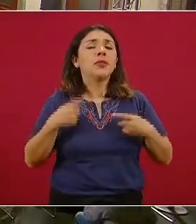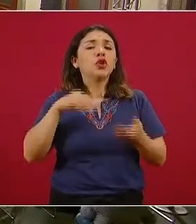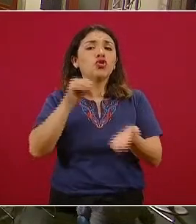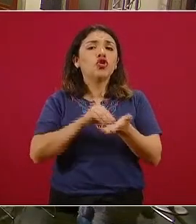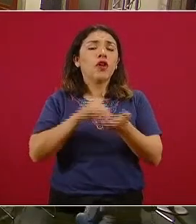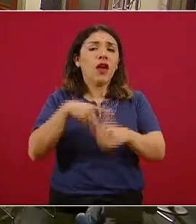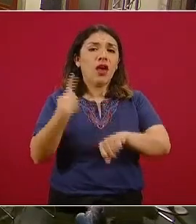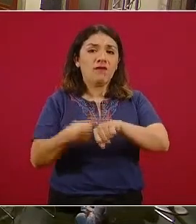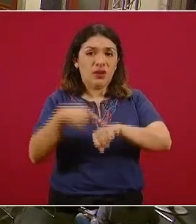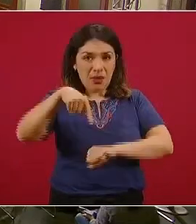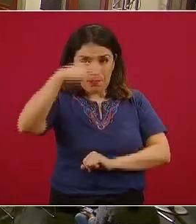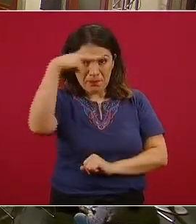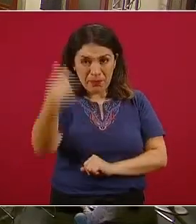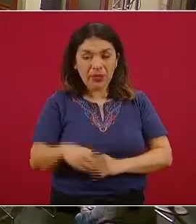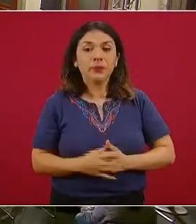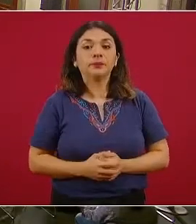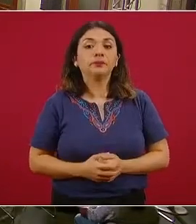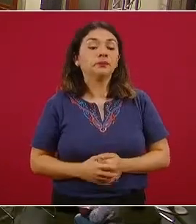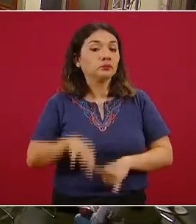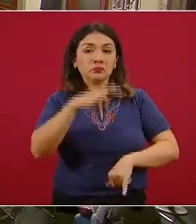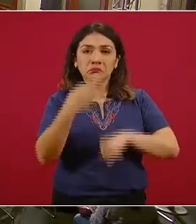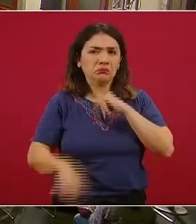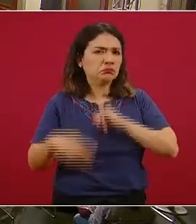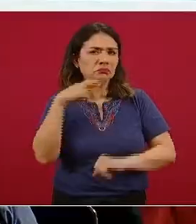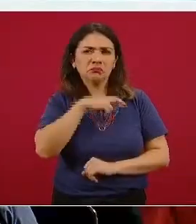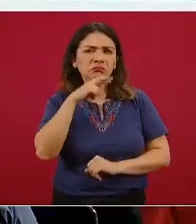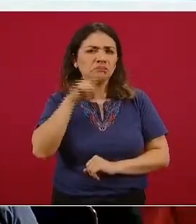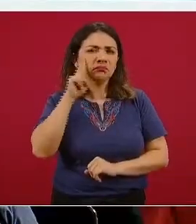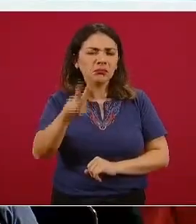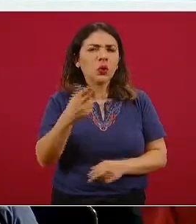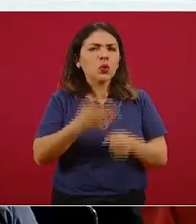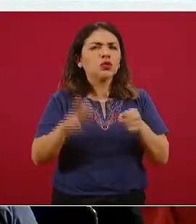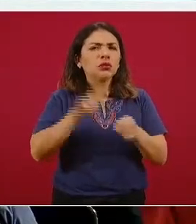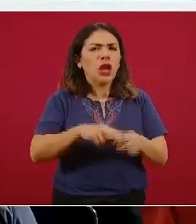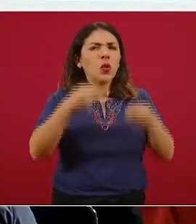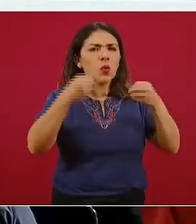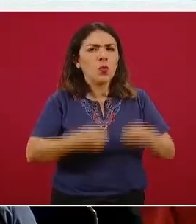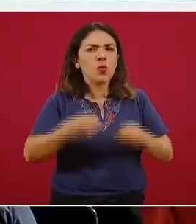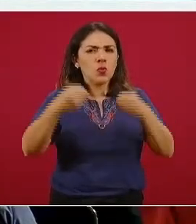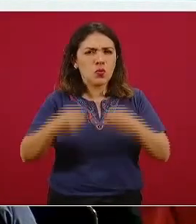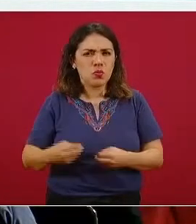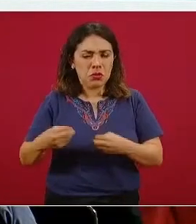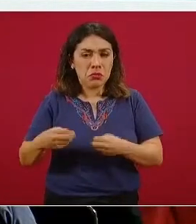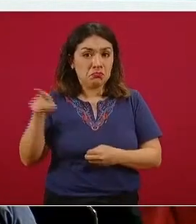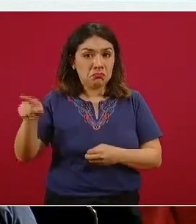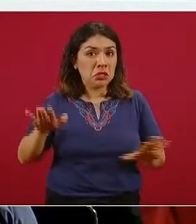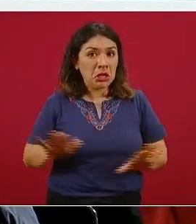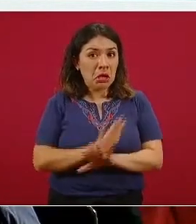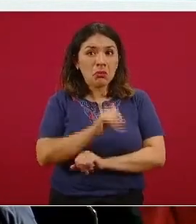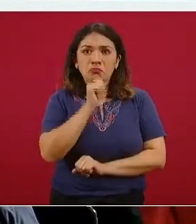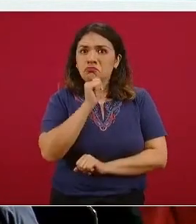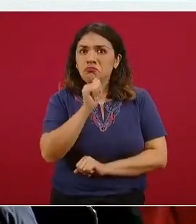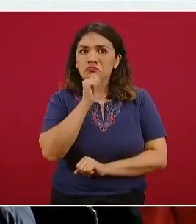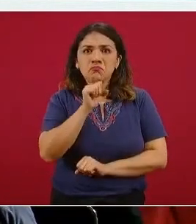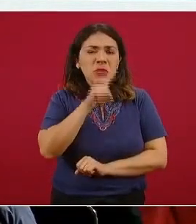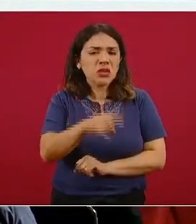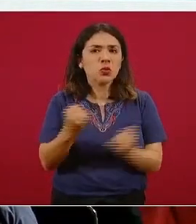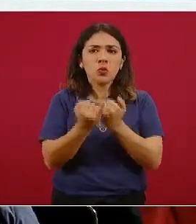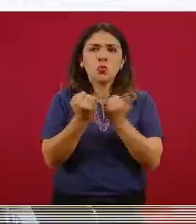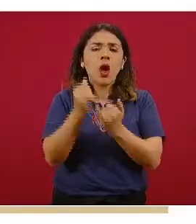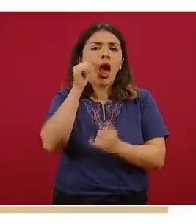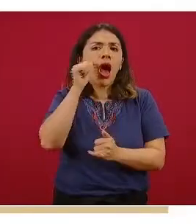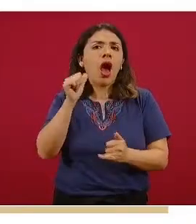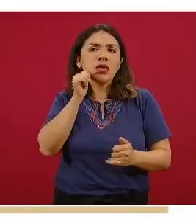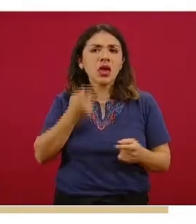activa en México. Veamos finalmente y rápidamente la ocupación hospitalaria. No tuvo cambios para el día de hoy en lo que se refiere a las